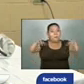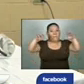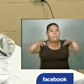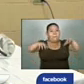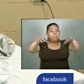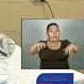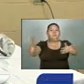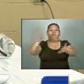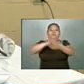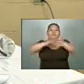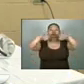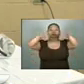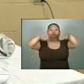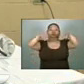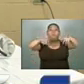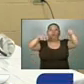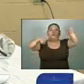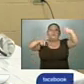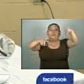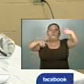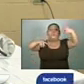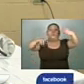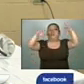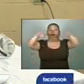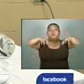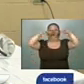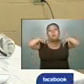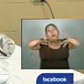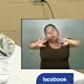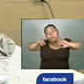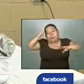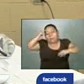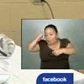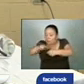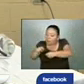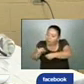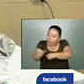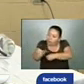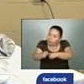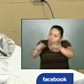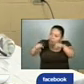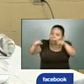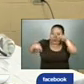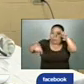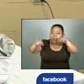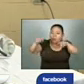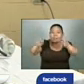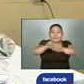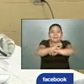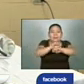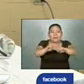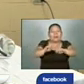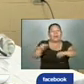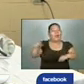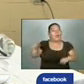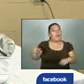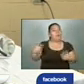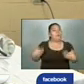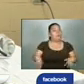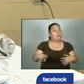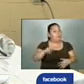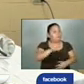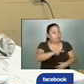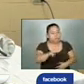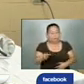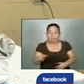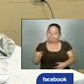tormentas, ya teníamos preparado, empezamos a sembrar y nos volvió a llover. Hay una decepción tremenda ahí con los